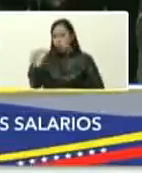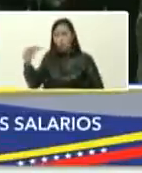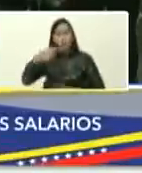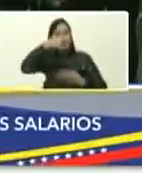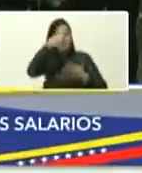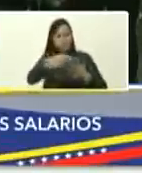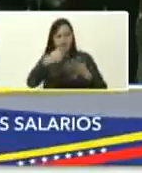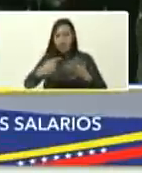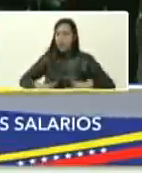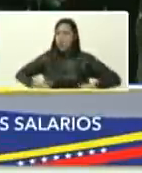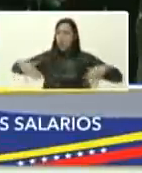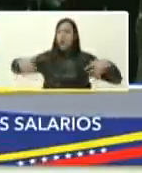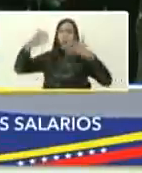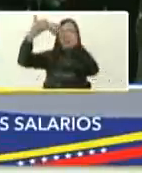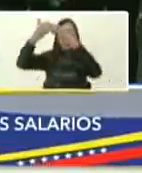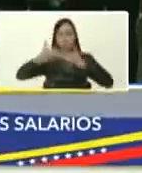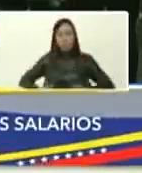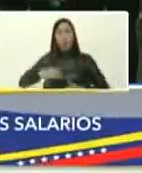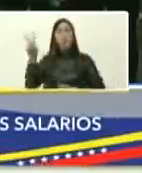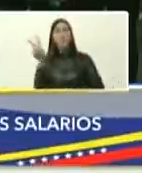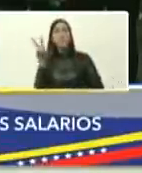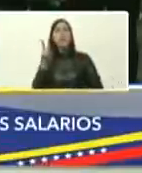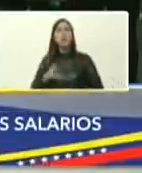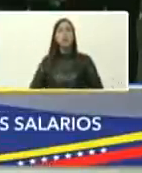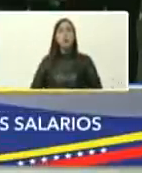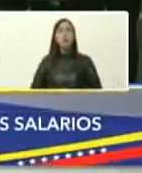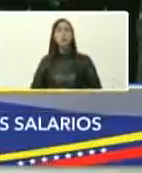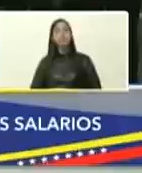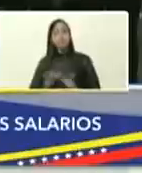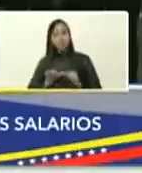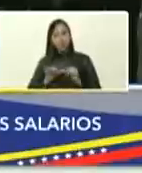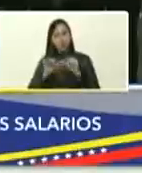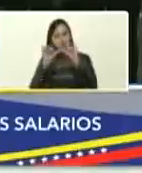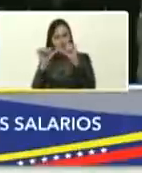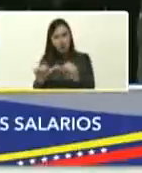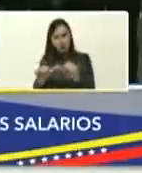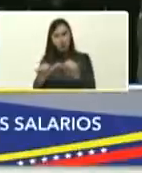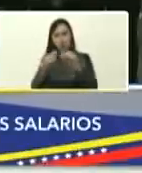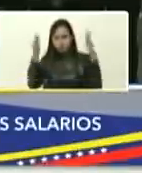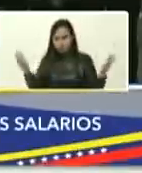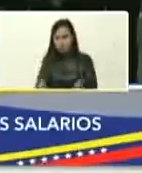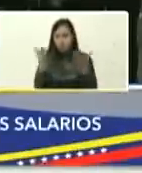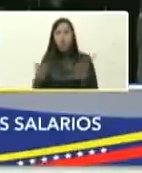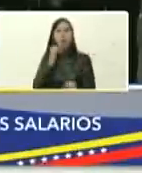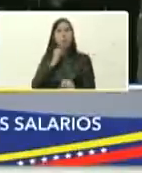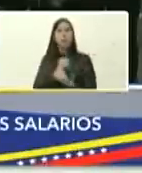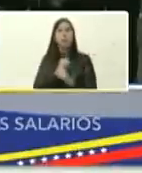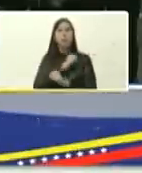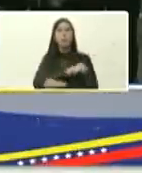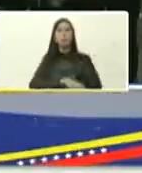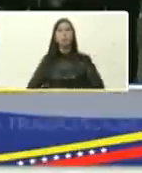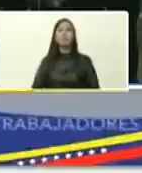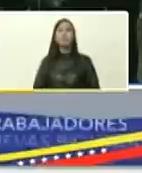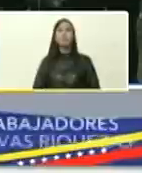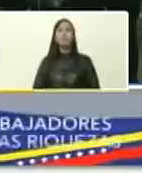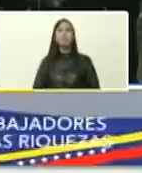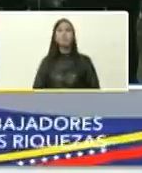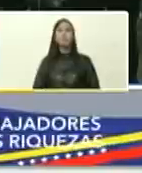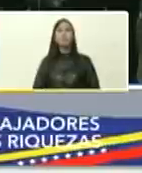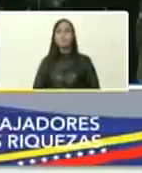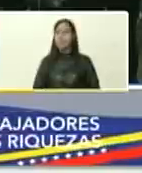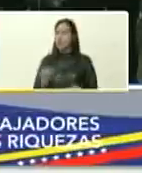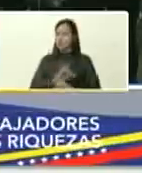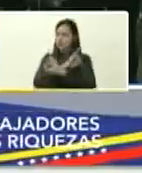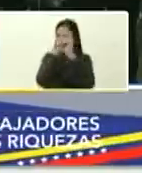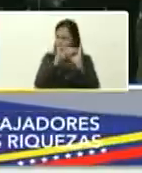de riqueza suficiente para mantener a este país a pulmón, compadre. Y mantenerlo con